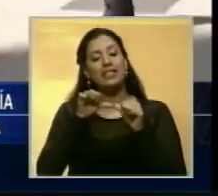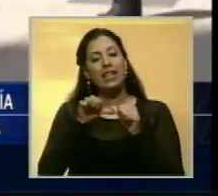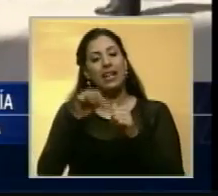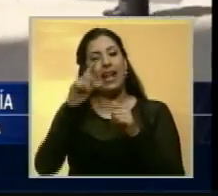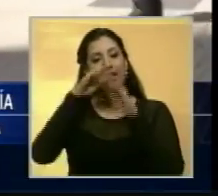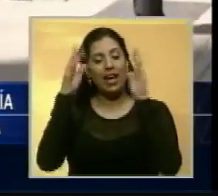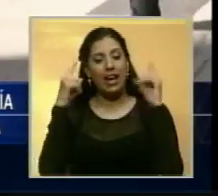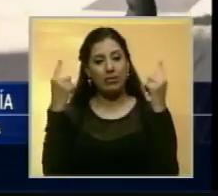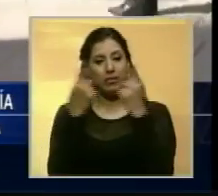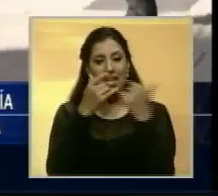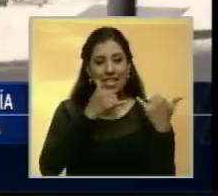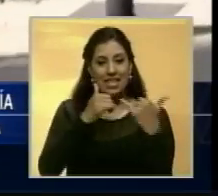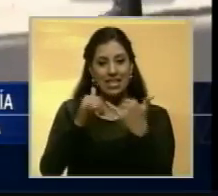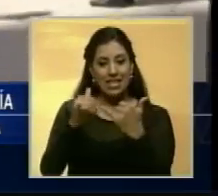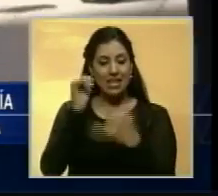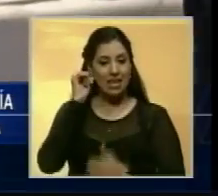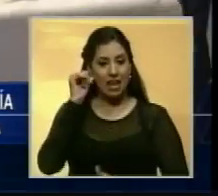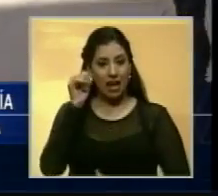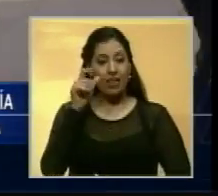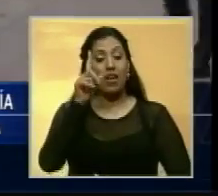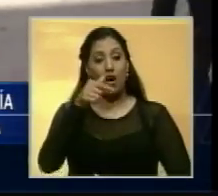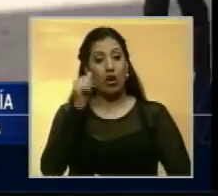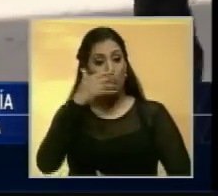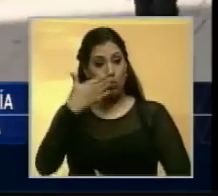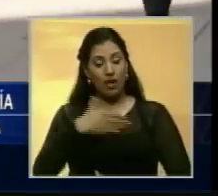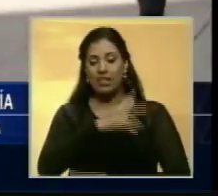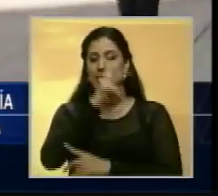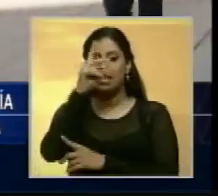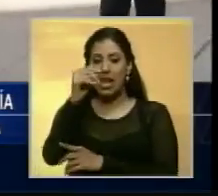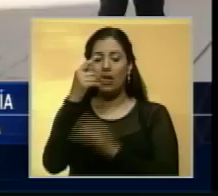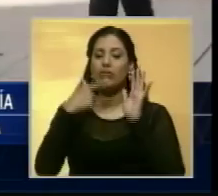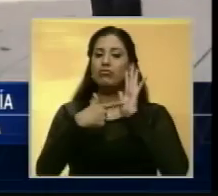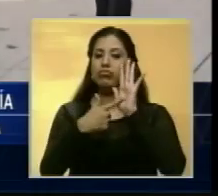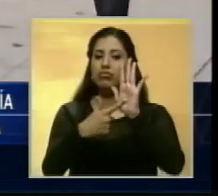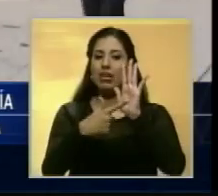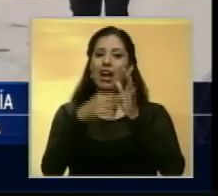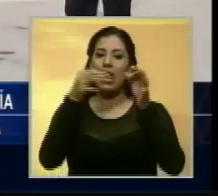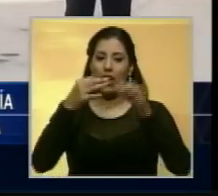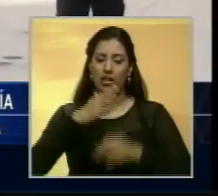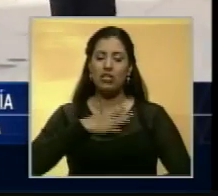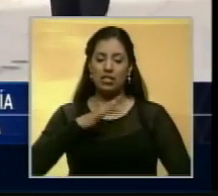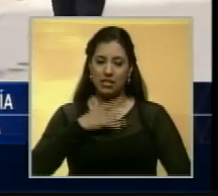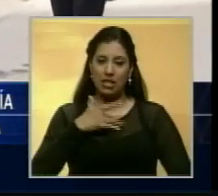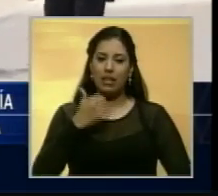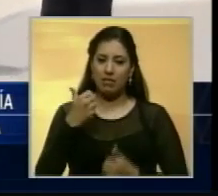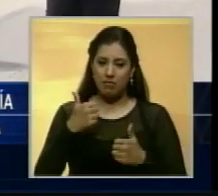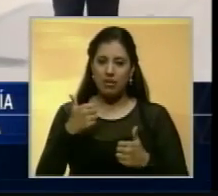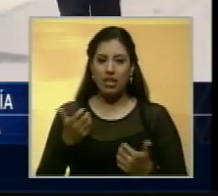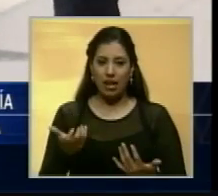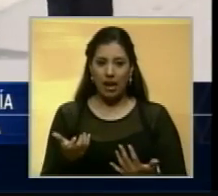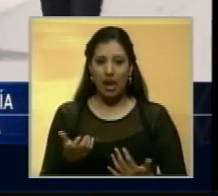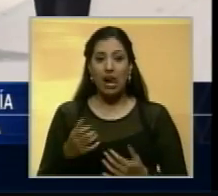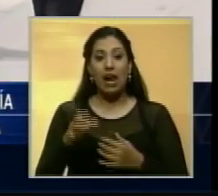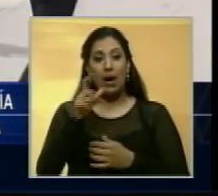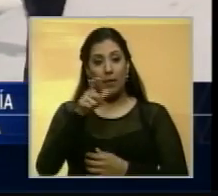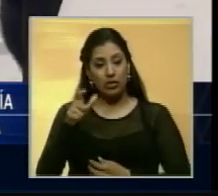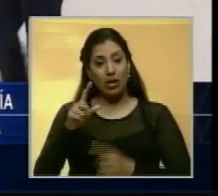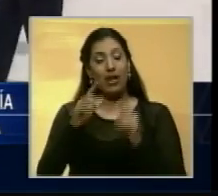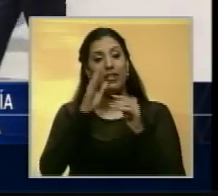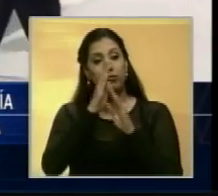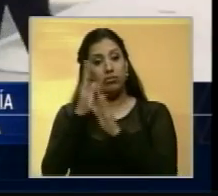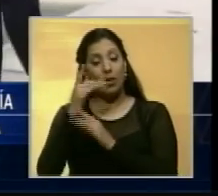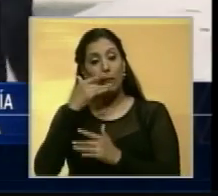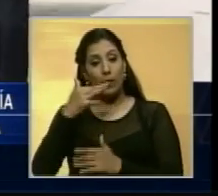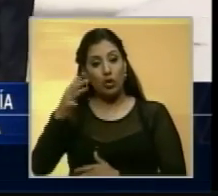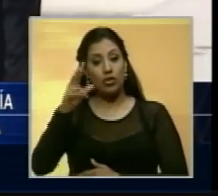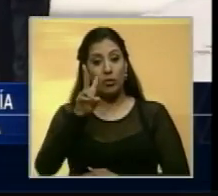en el apartamento de su hija Chelsea Clinton, la demócrata salió en público y aseguró que se encontraba bien de salud. Sus actos pautados para